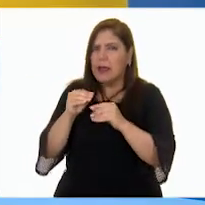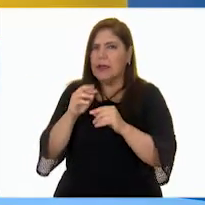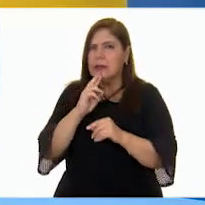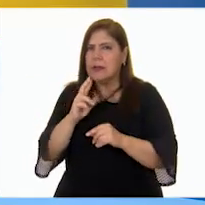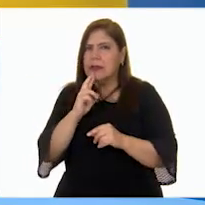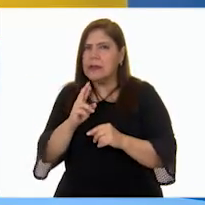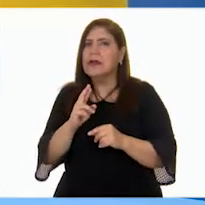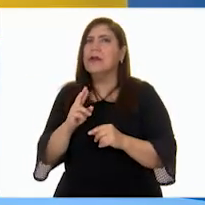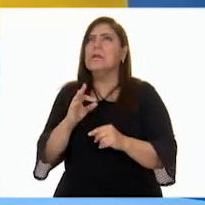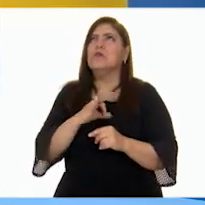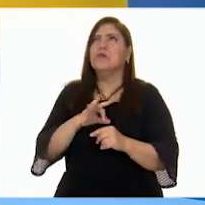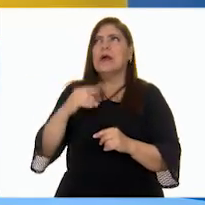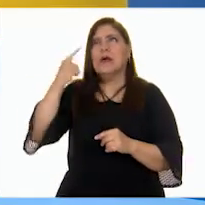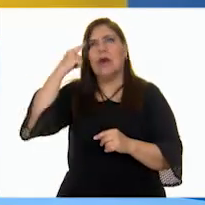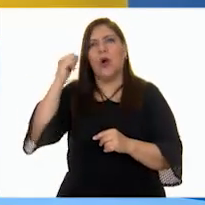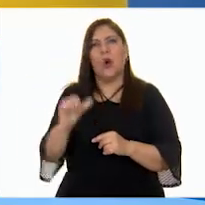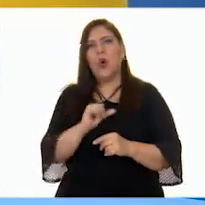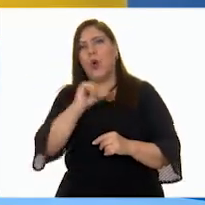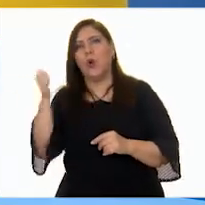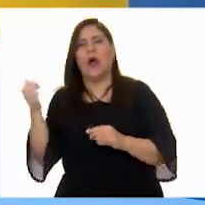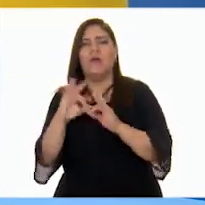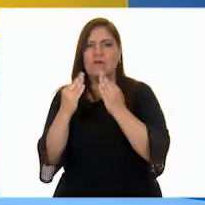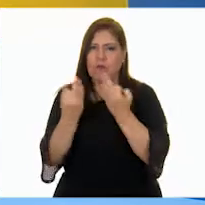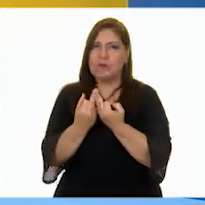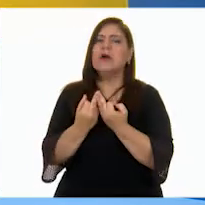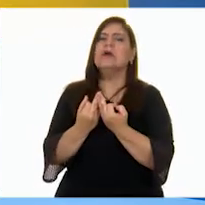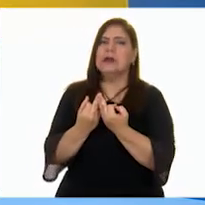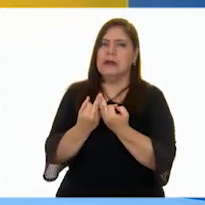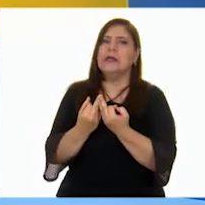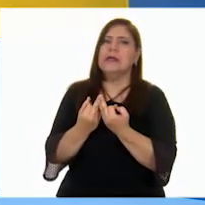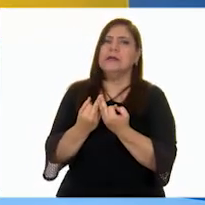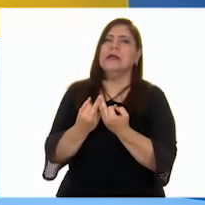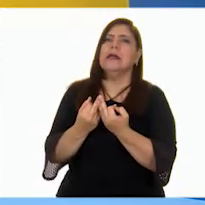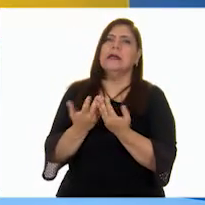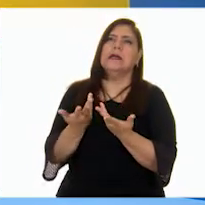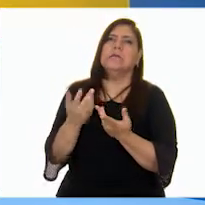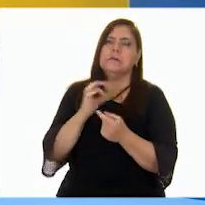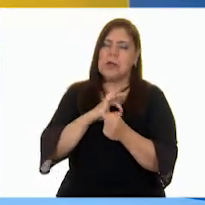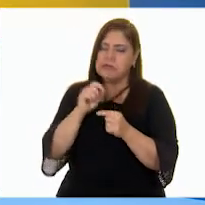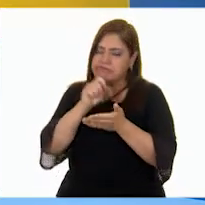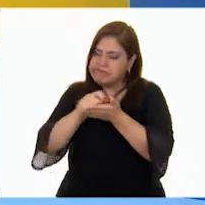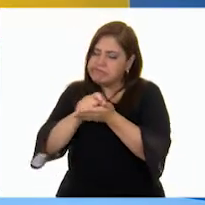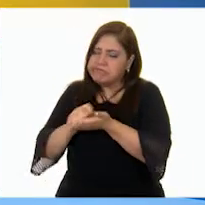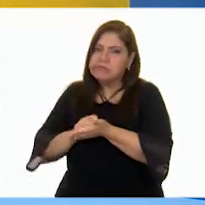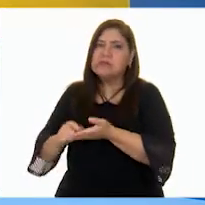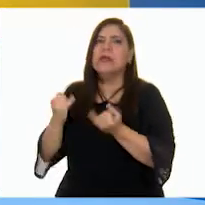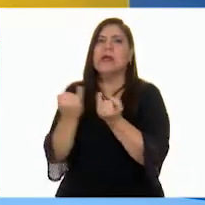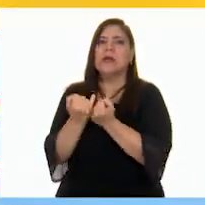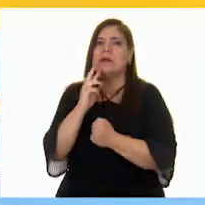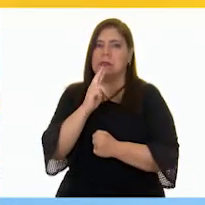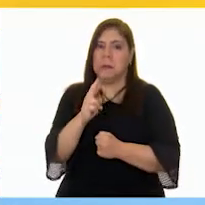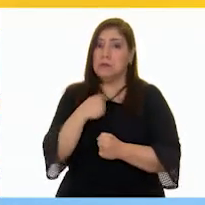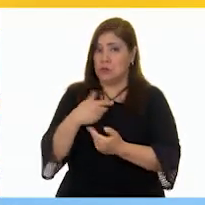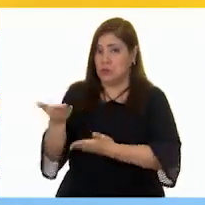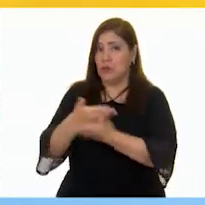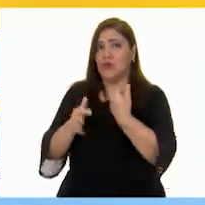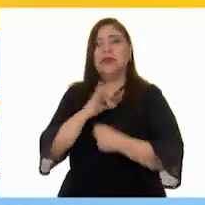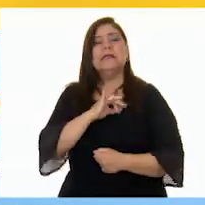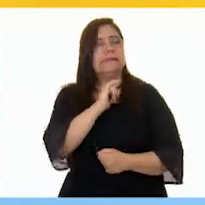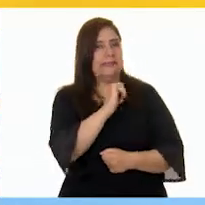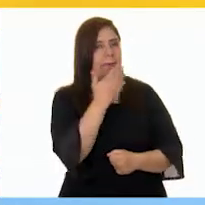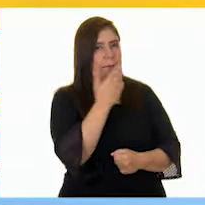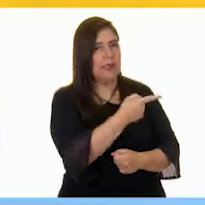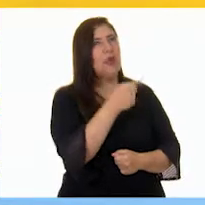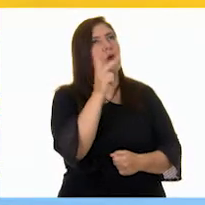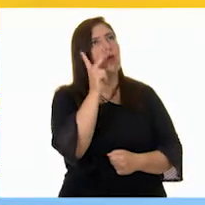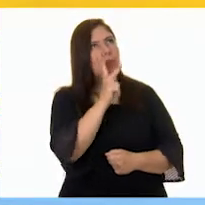podíamos hacerlo de otra forma y llegar exactamente a los mismos resultados. ¿Se los puedo compartir? Muy bien. Qué bueno que